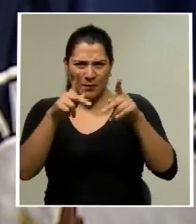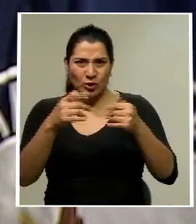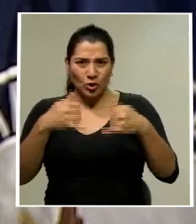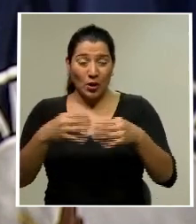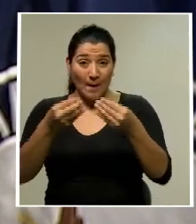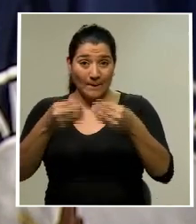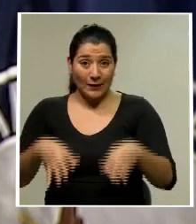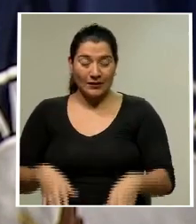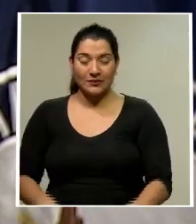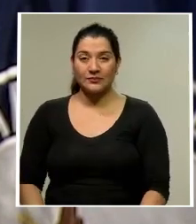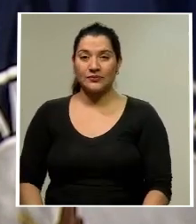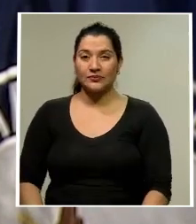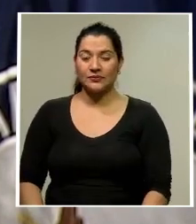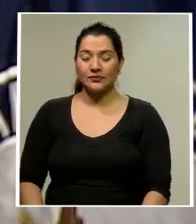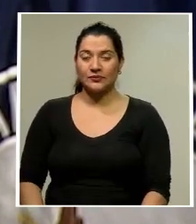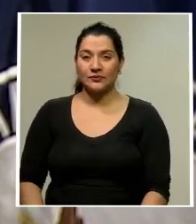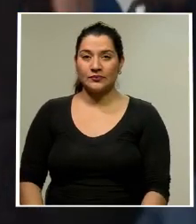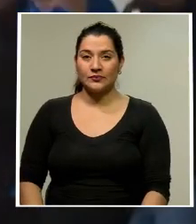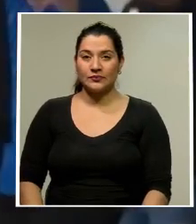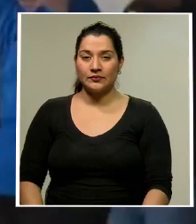desaparecidos.